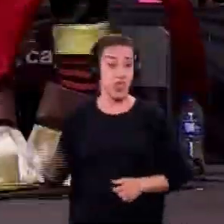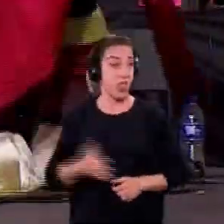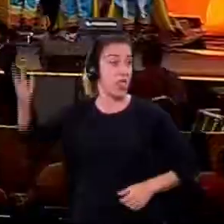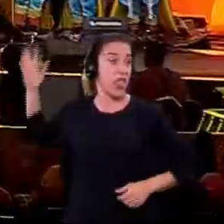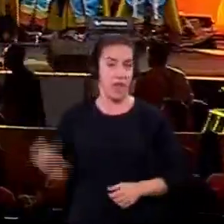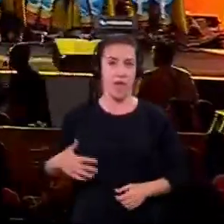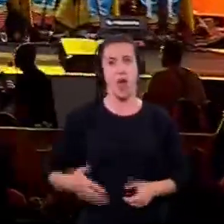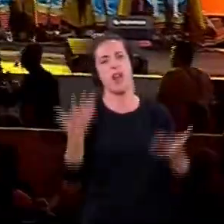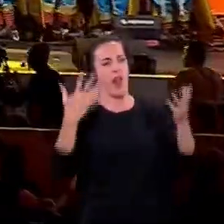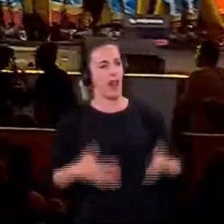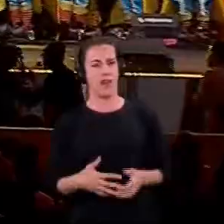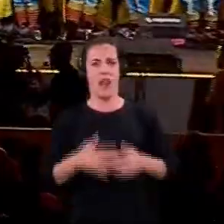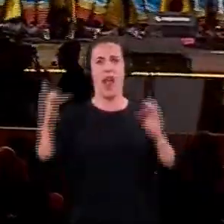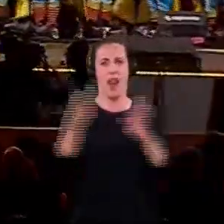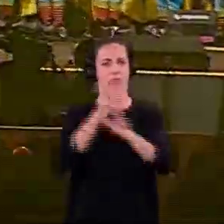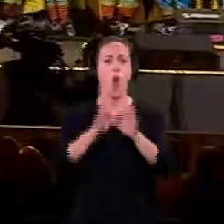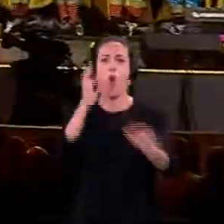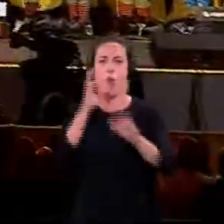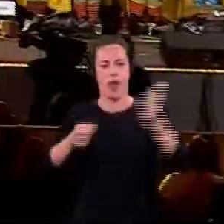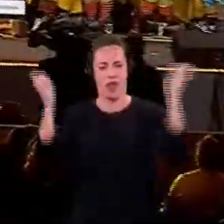tú a joder la viña. ¡Mira para allá! ¡Ah!